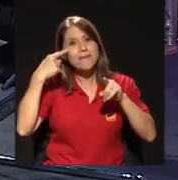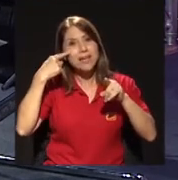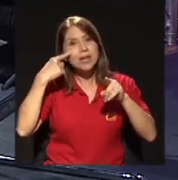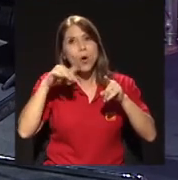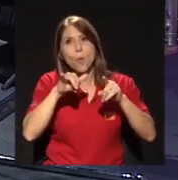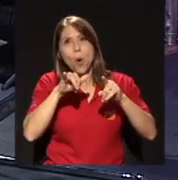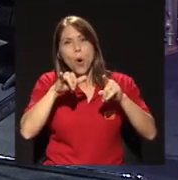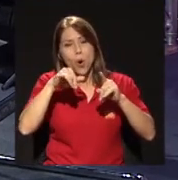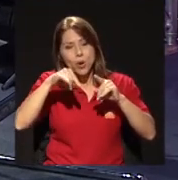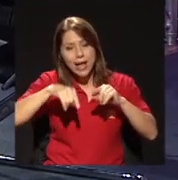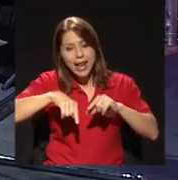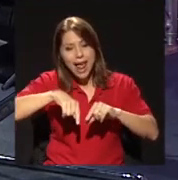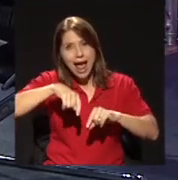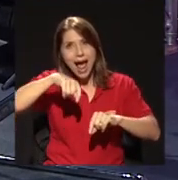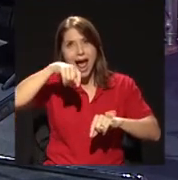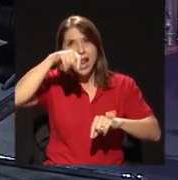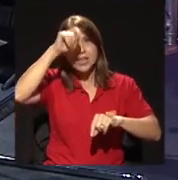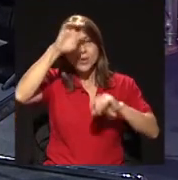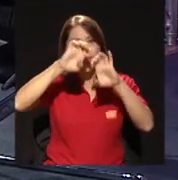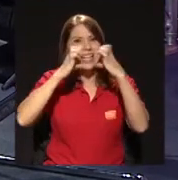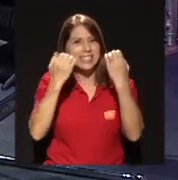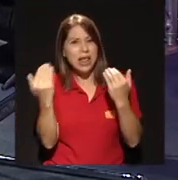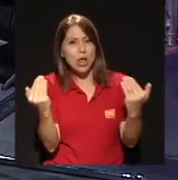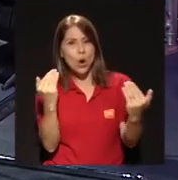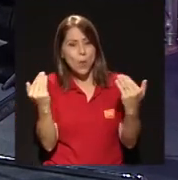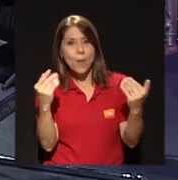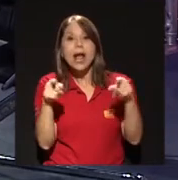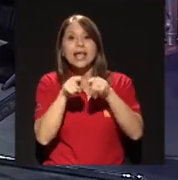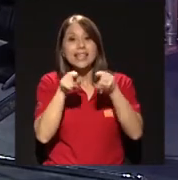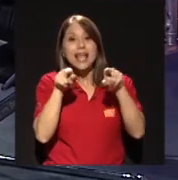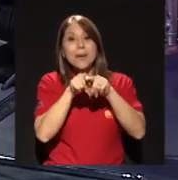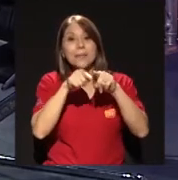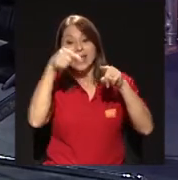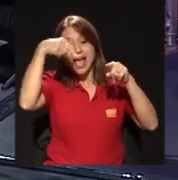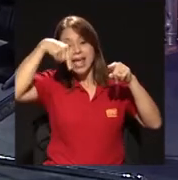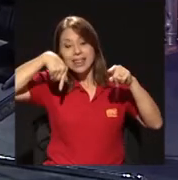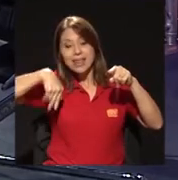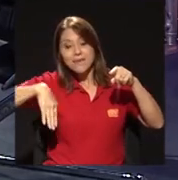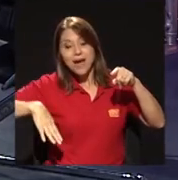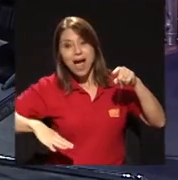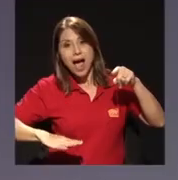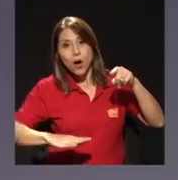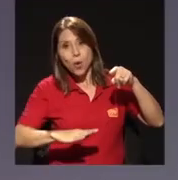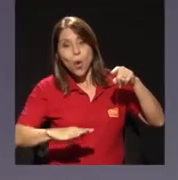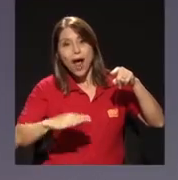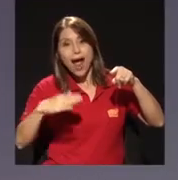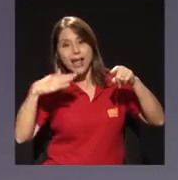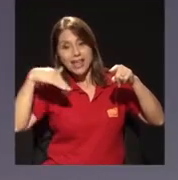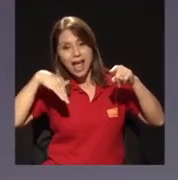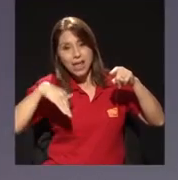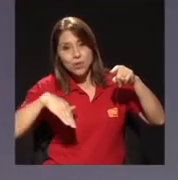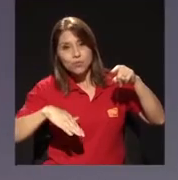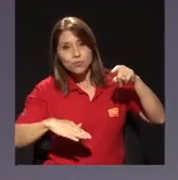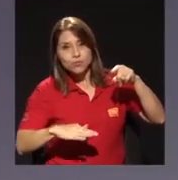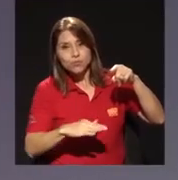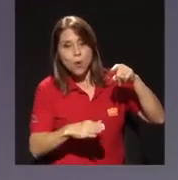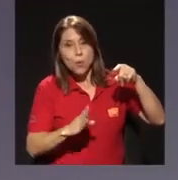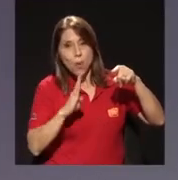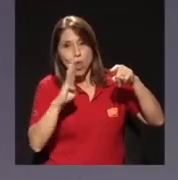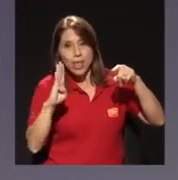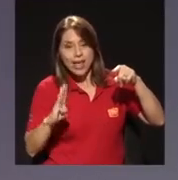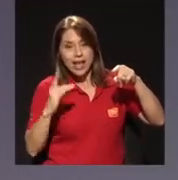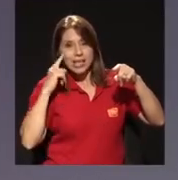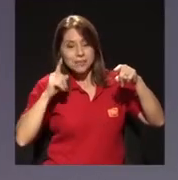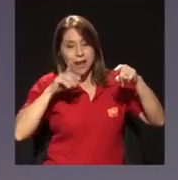y medir que debajo de eso también hay bodegas donde tiene que entrar el operador con la maquinaria